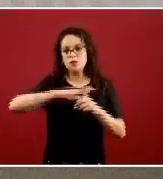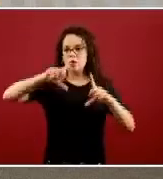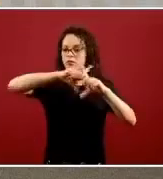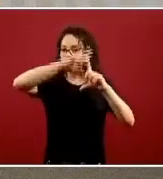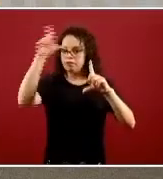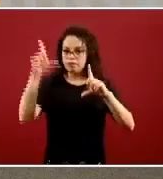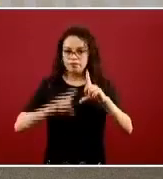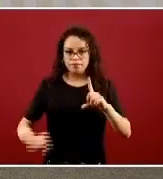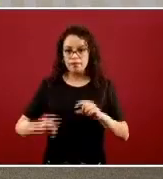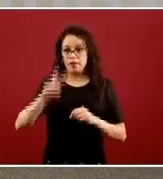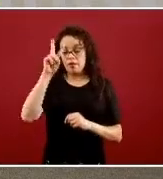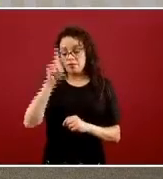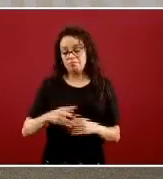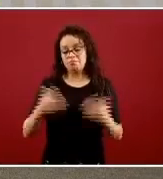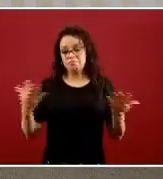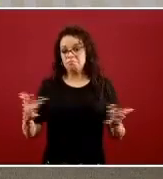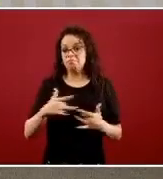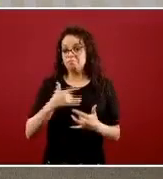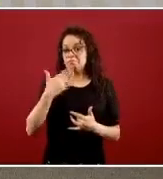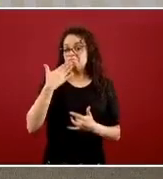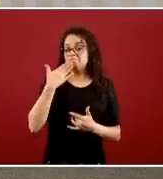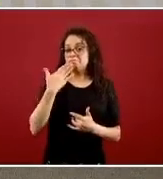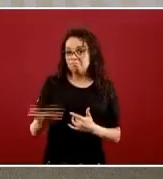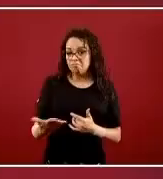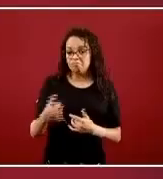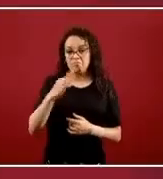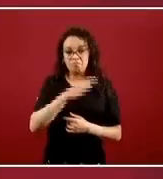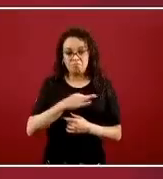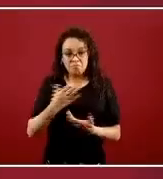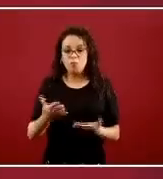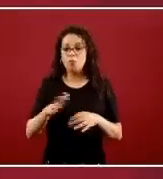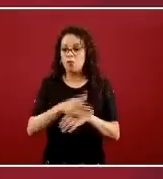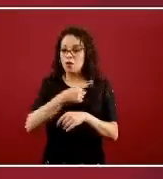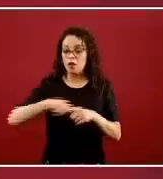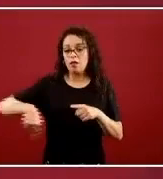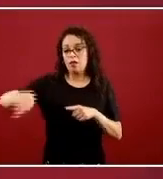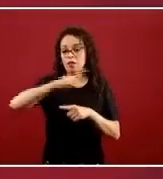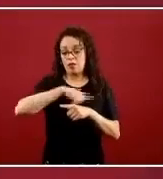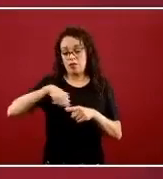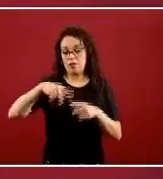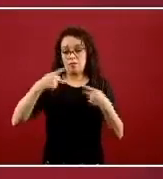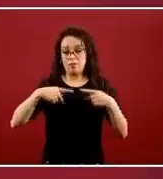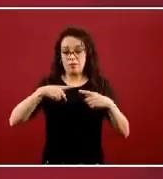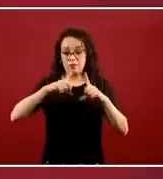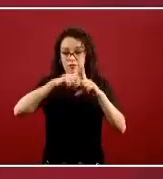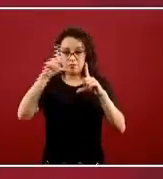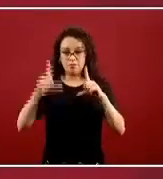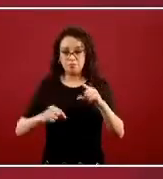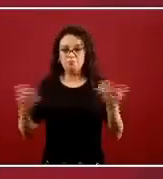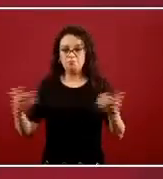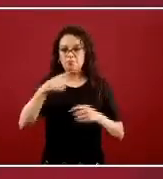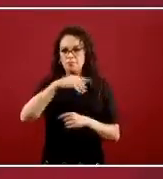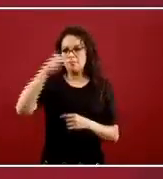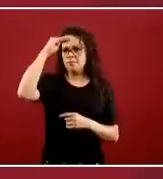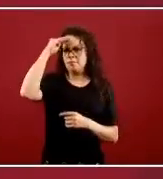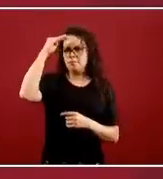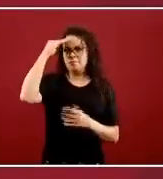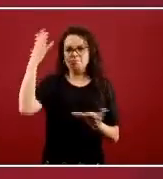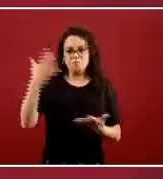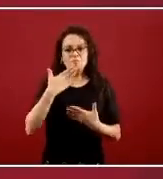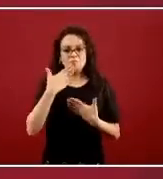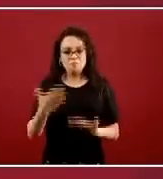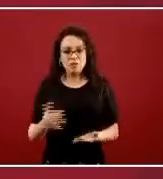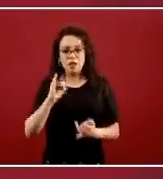satisfechos de tener esta sociedad tan participativa, tan consciente. Es estimulante ver iniciativas